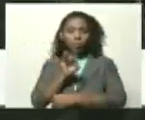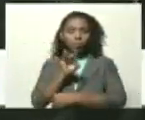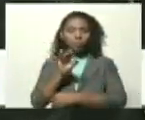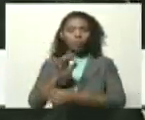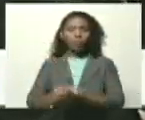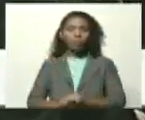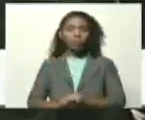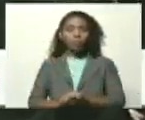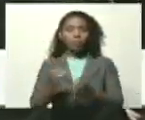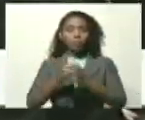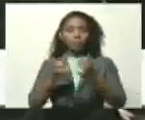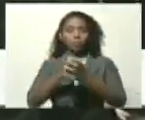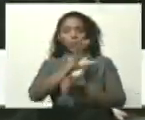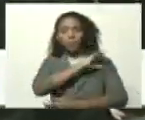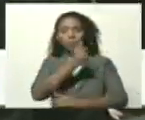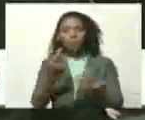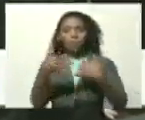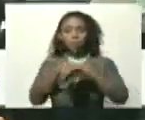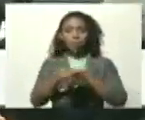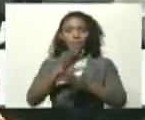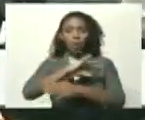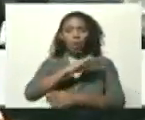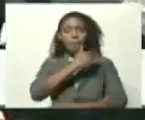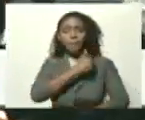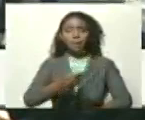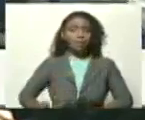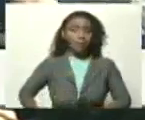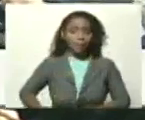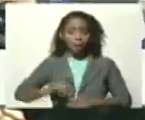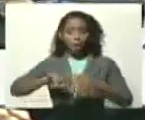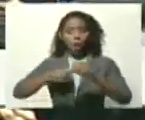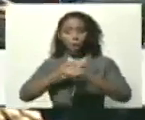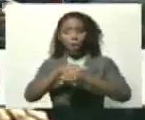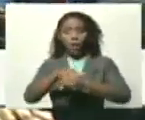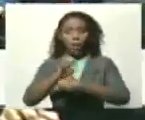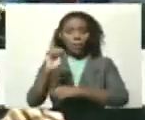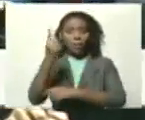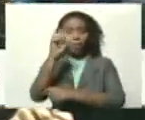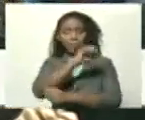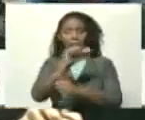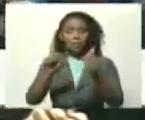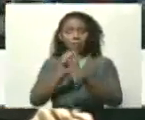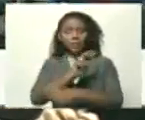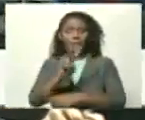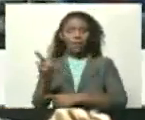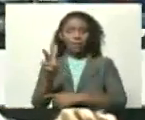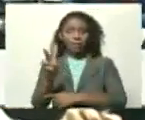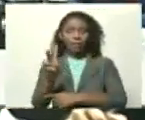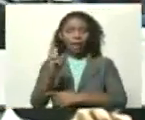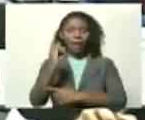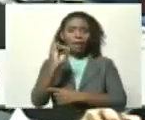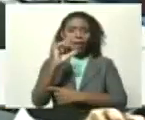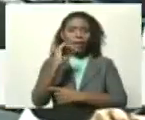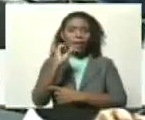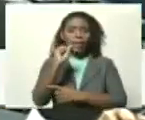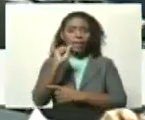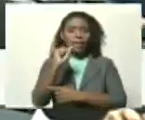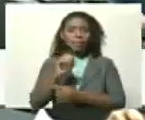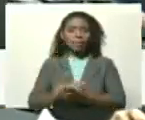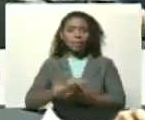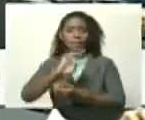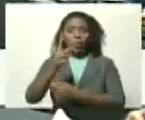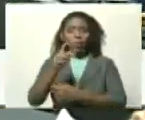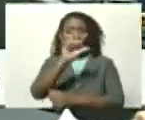Junta Directiva, integrada por el presidente Jorge Rodríguez, la primera vicepresidenta, la diputada Iris Valera,